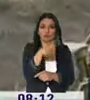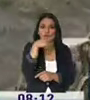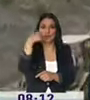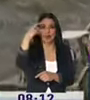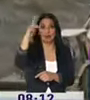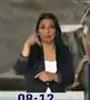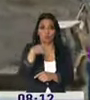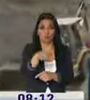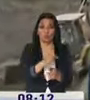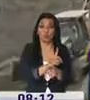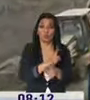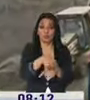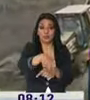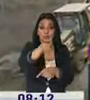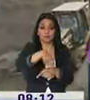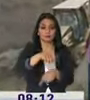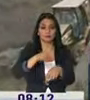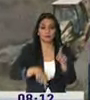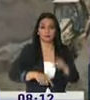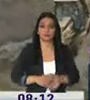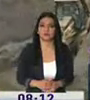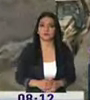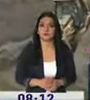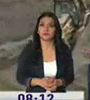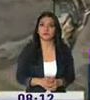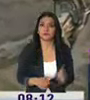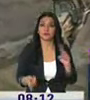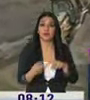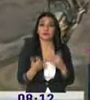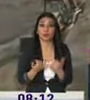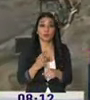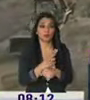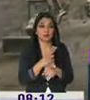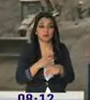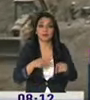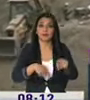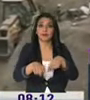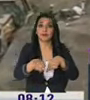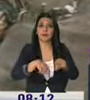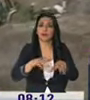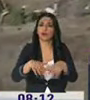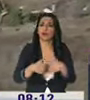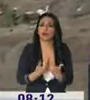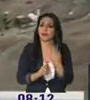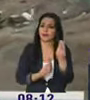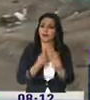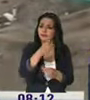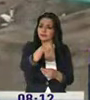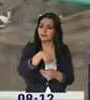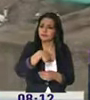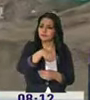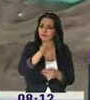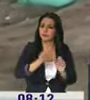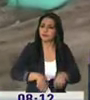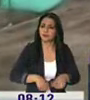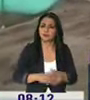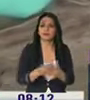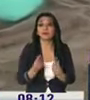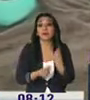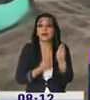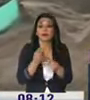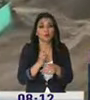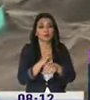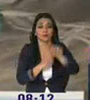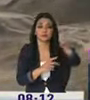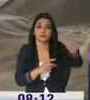Carapungo, utilizando la prolongación Simón Bolívar. Quienes hasta el momento estaban utilizando esta vía, ¿cómo pueden hacer para poder circular? Lo que deben hacer es